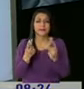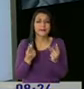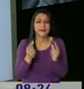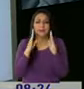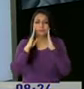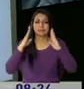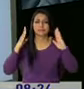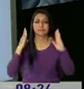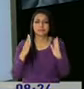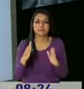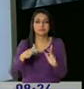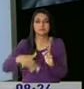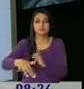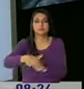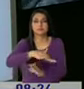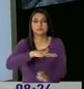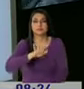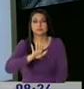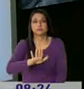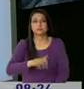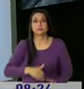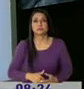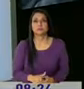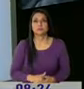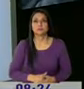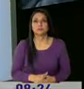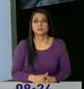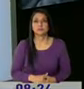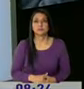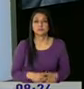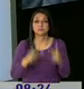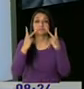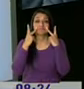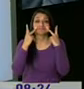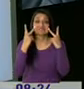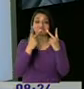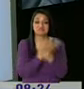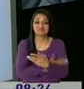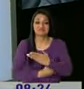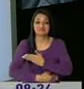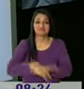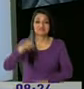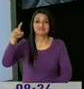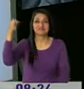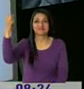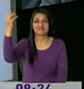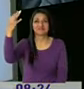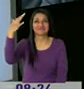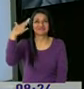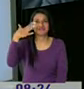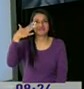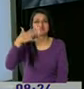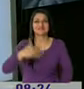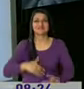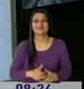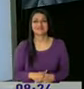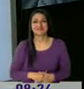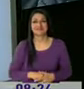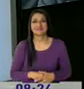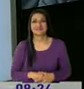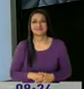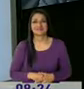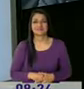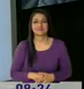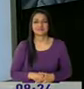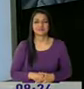intervención en el parque. ¡Qué maravilla! Usted está, parece que era de verano. Le veo ahí veraniega, veraniega con los vecinos. Adelante,